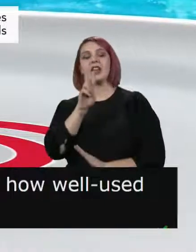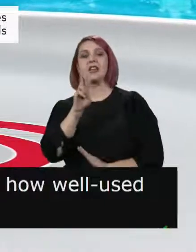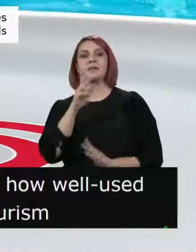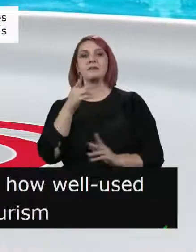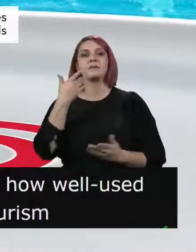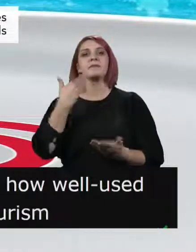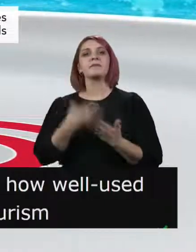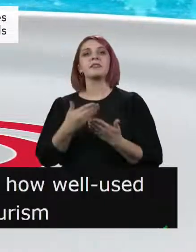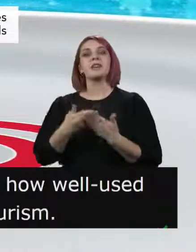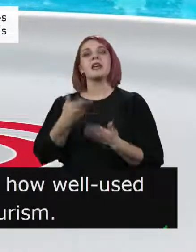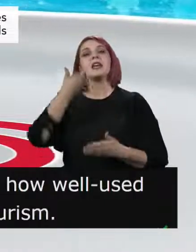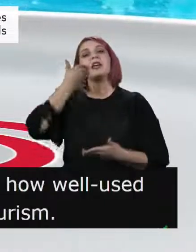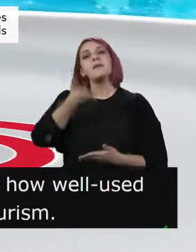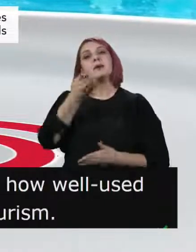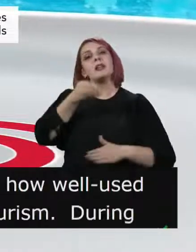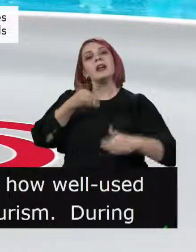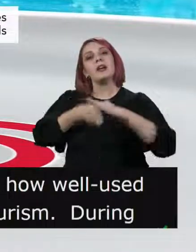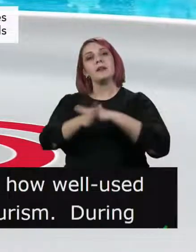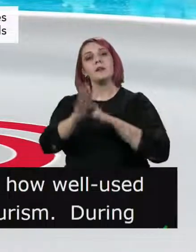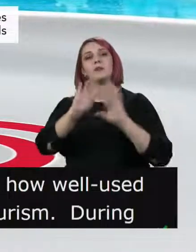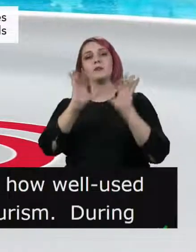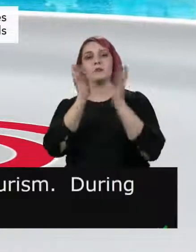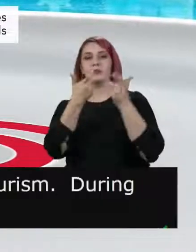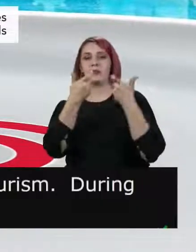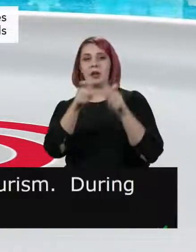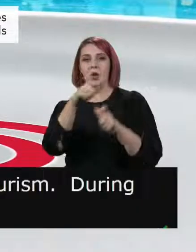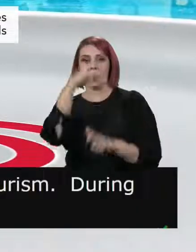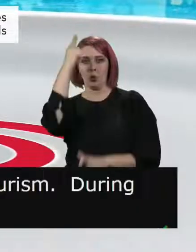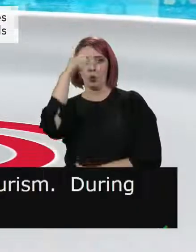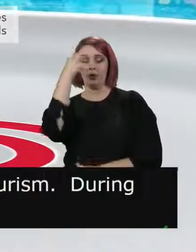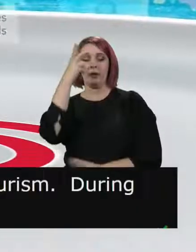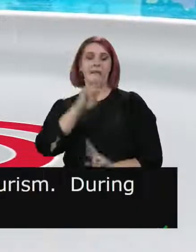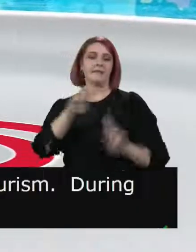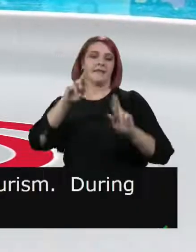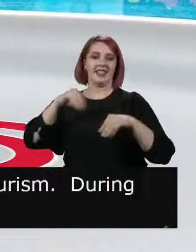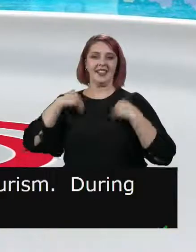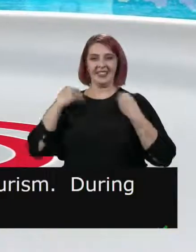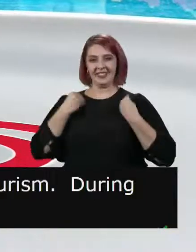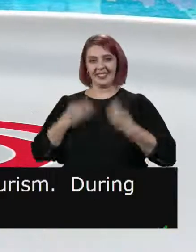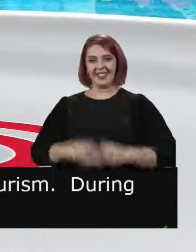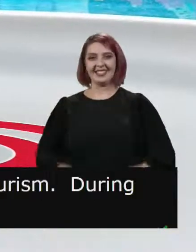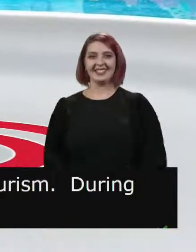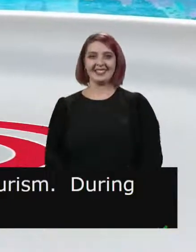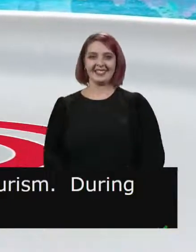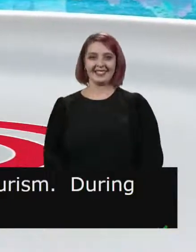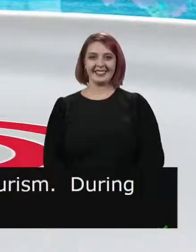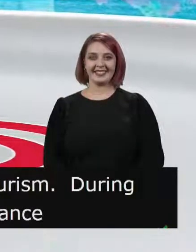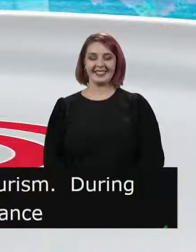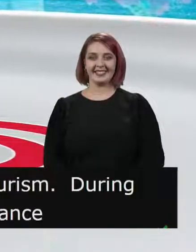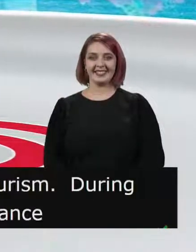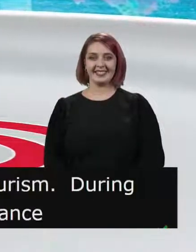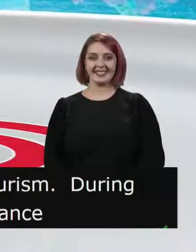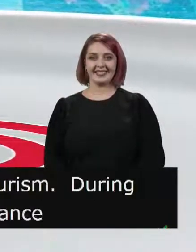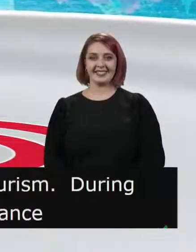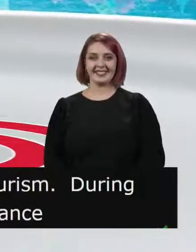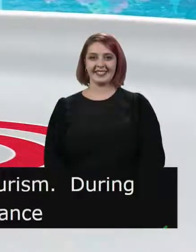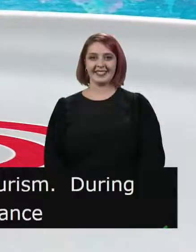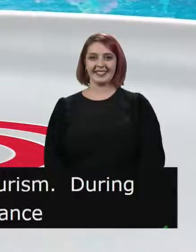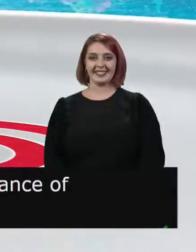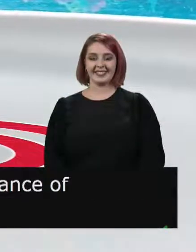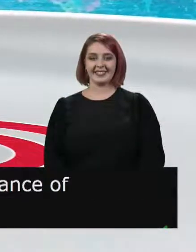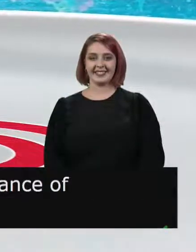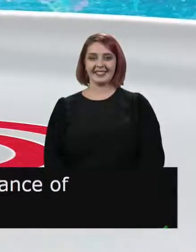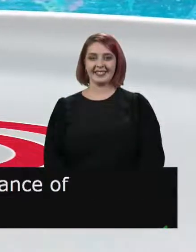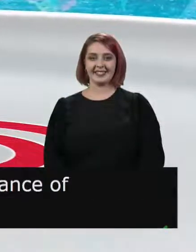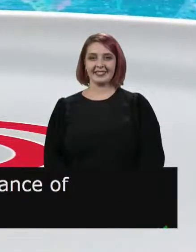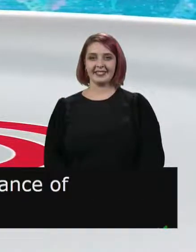today's pause, we'll see a video regarding the importance of accessibility in culture. We hope you enjoy it. La accesibilidad